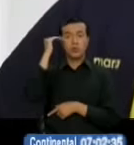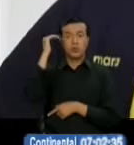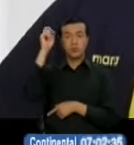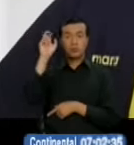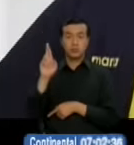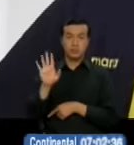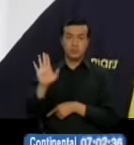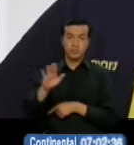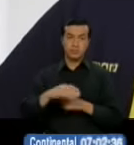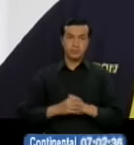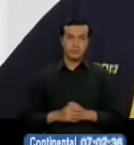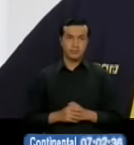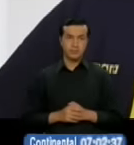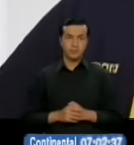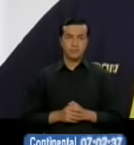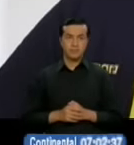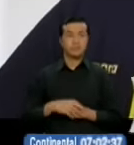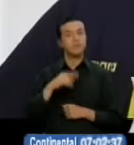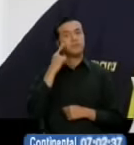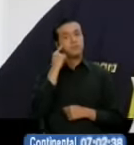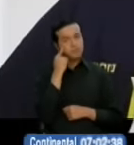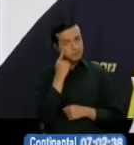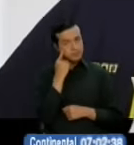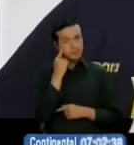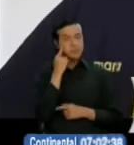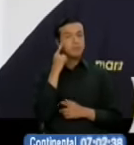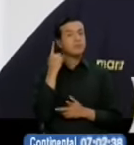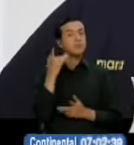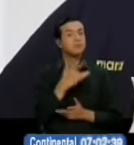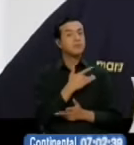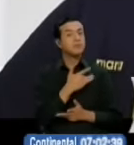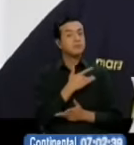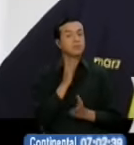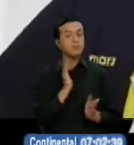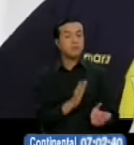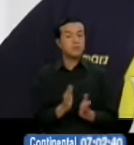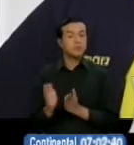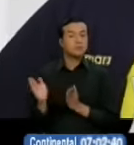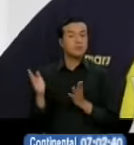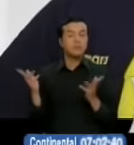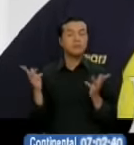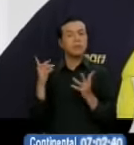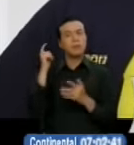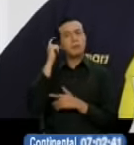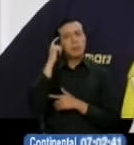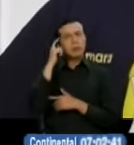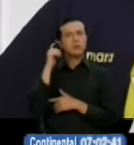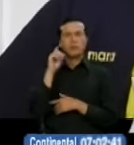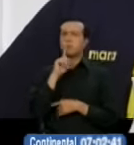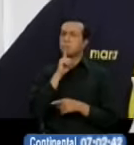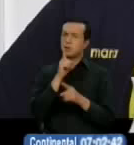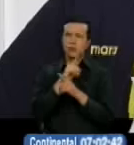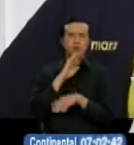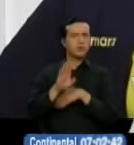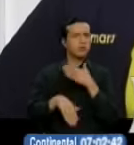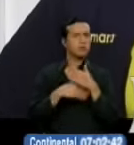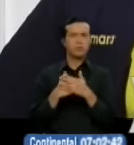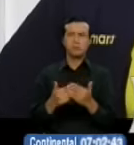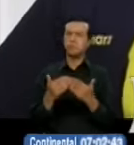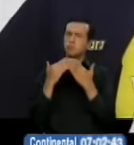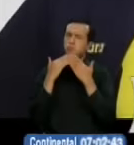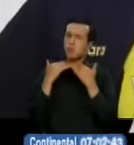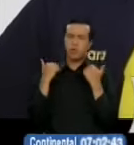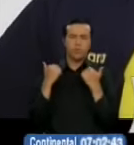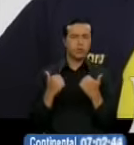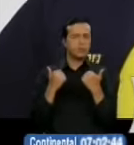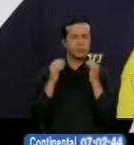Todo depende del ánimo y más que todo la preparación que hemos hecho, y creo que va a salir muy bien, todo va a